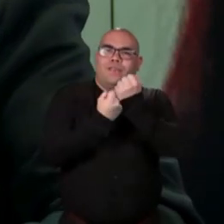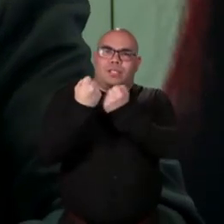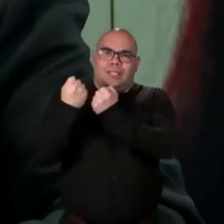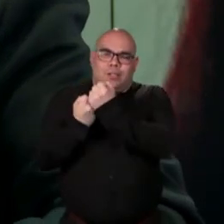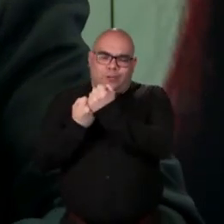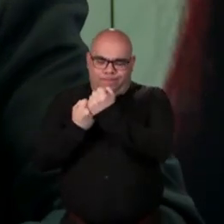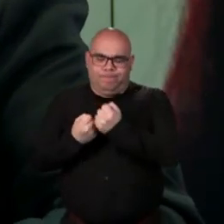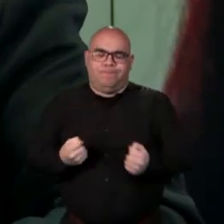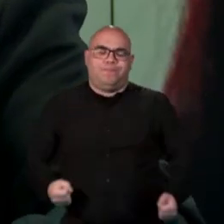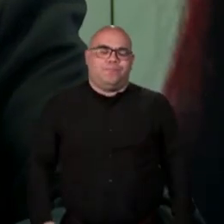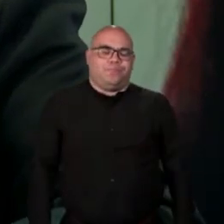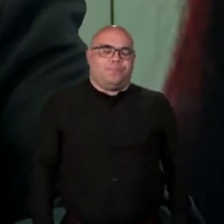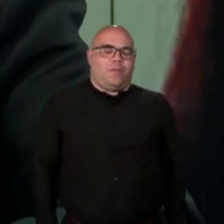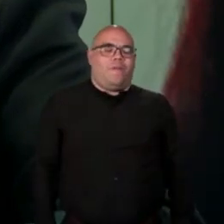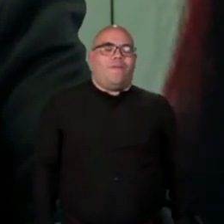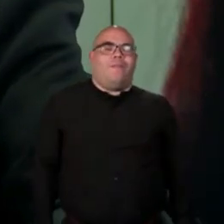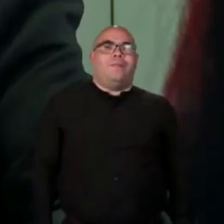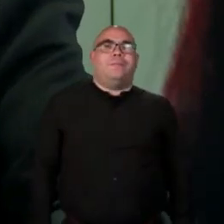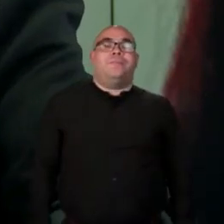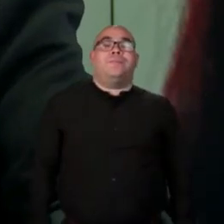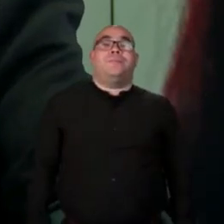Quisiera darle también